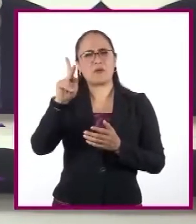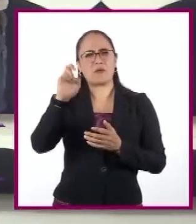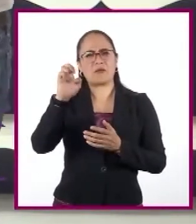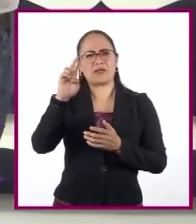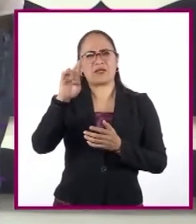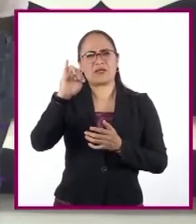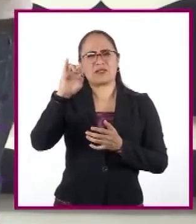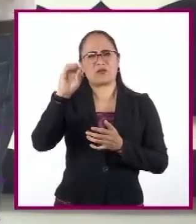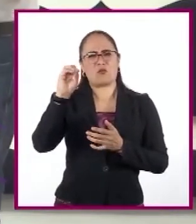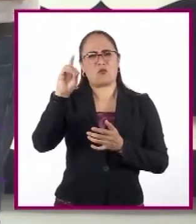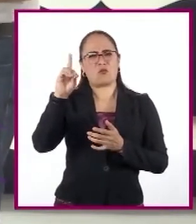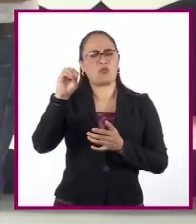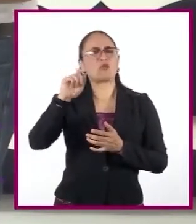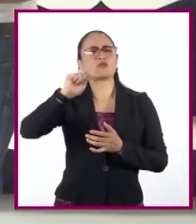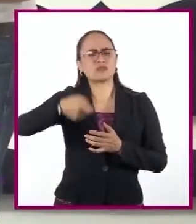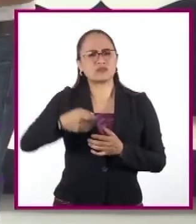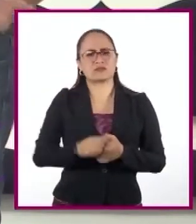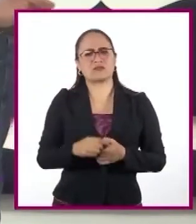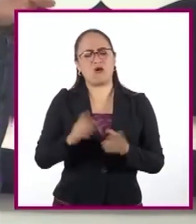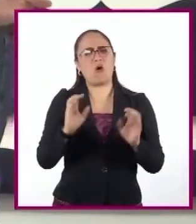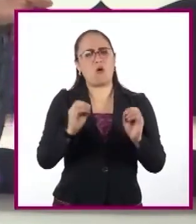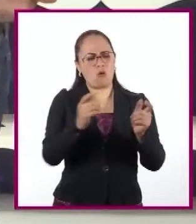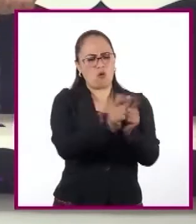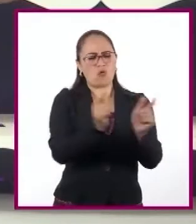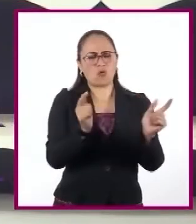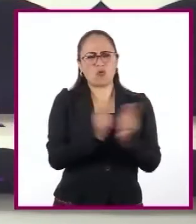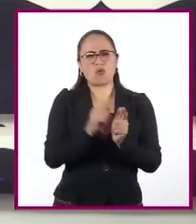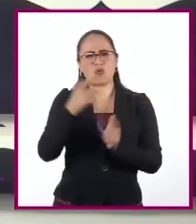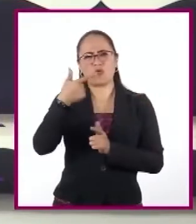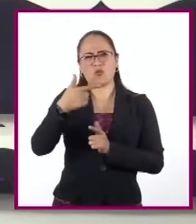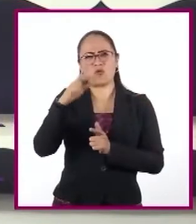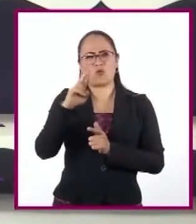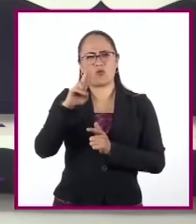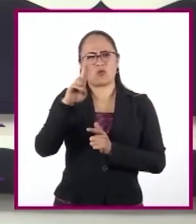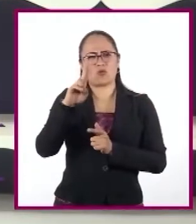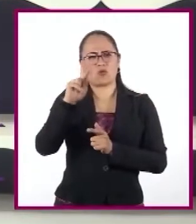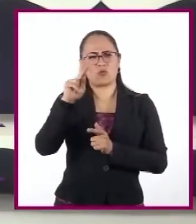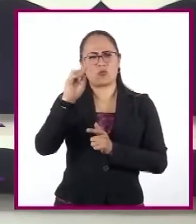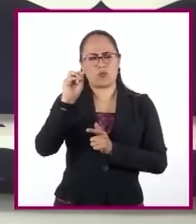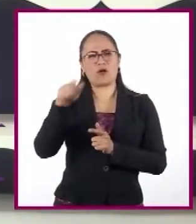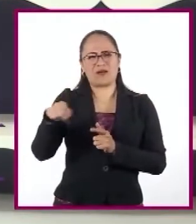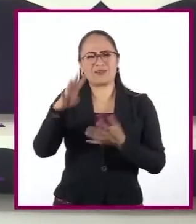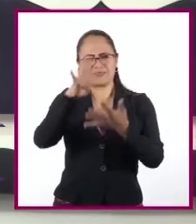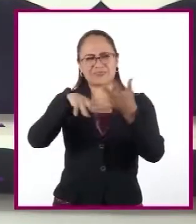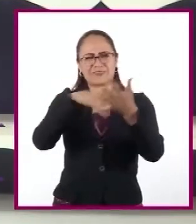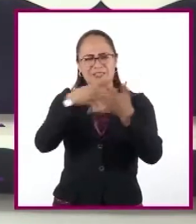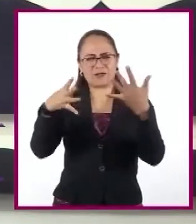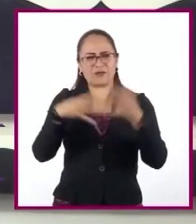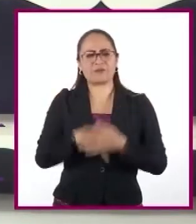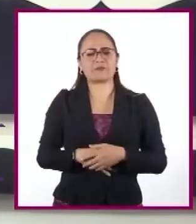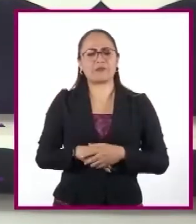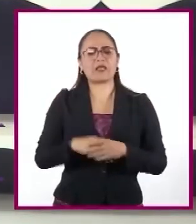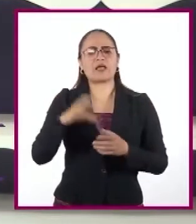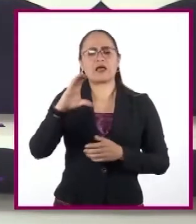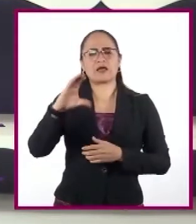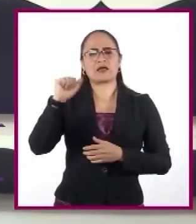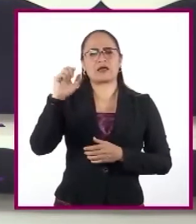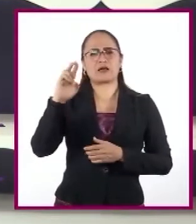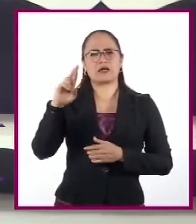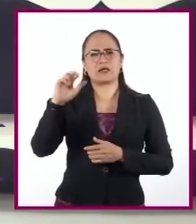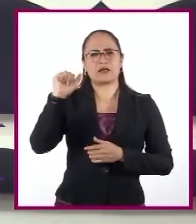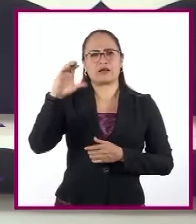periódica? ¿A qué se le llama grupo en la tabla periódica? ¿Qué es el carácter metálico de los elementos